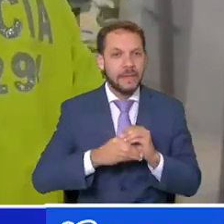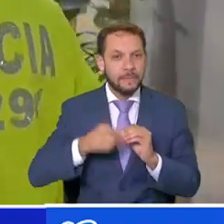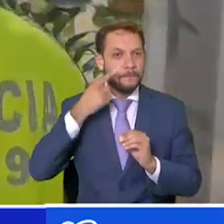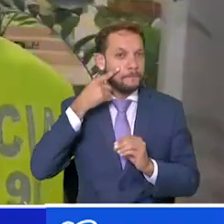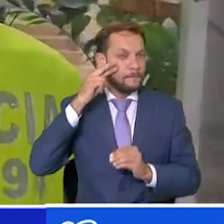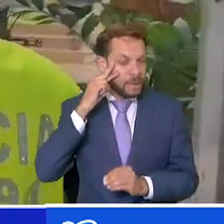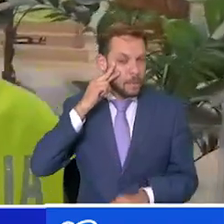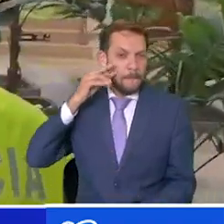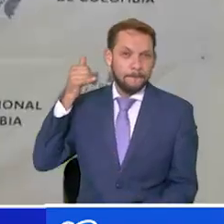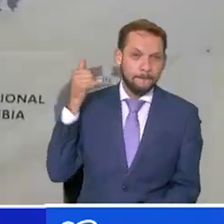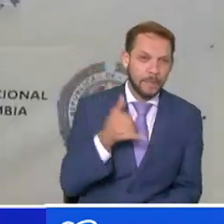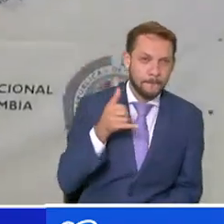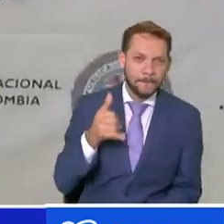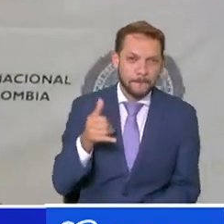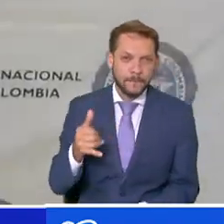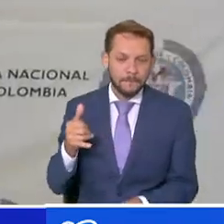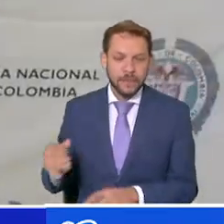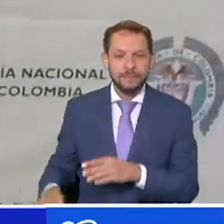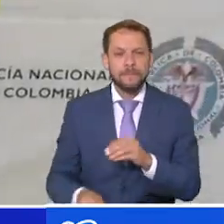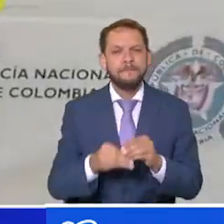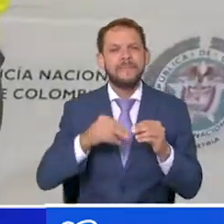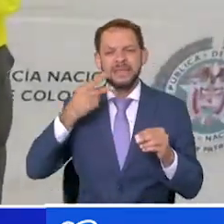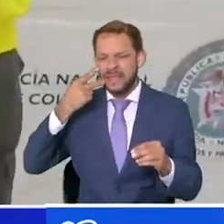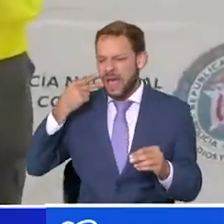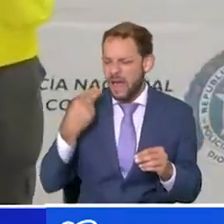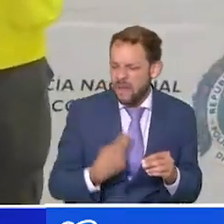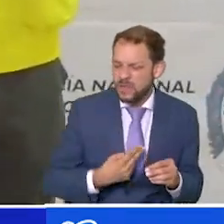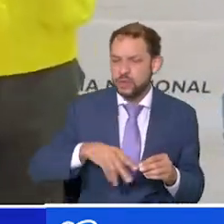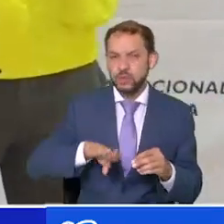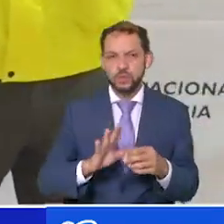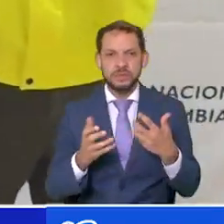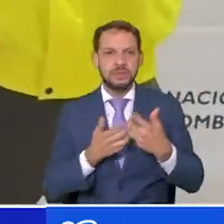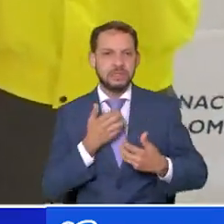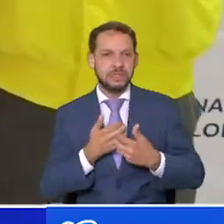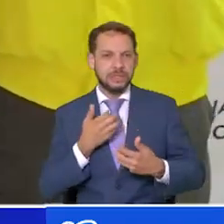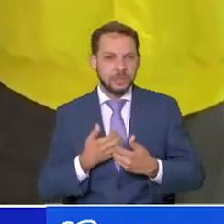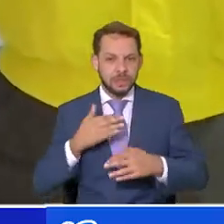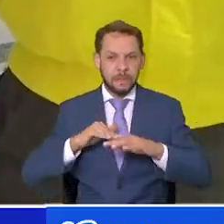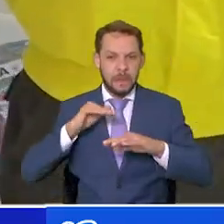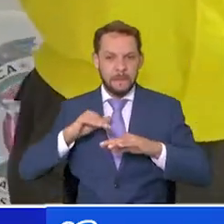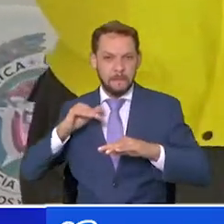carnal abusivo. Asimismo, tenía antecedentes en el sistema penal oral acusatorio.